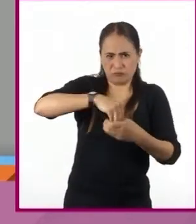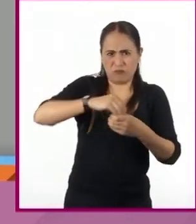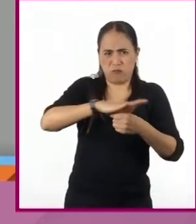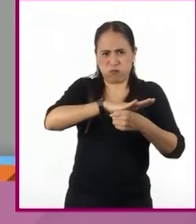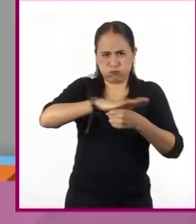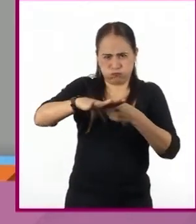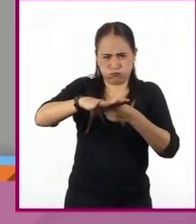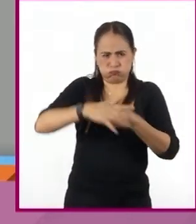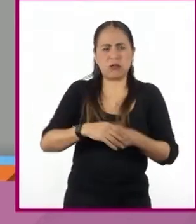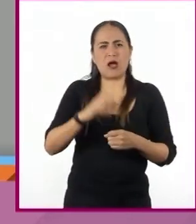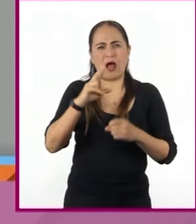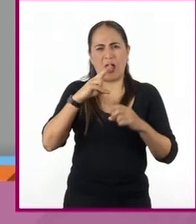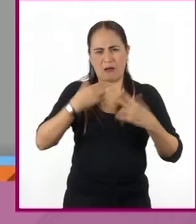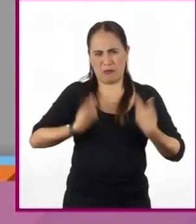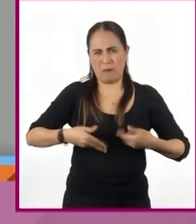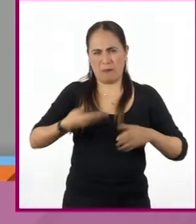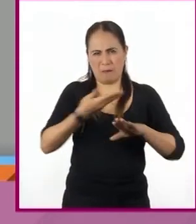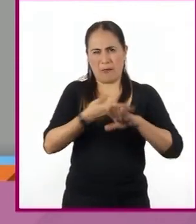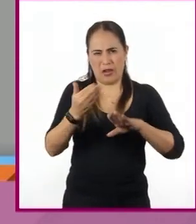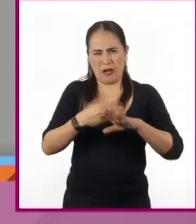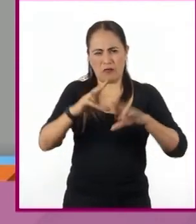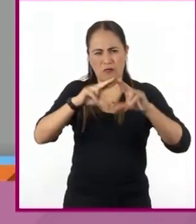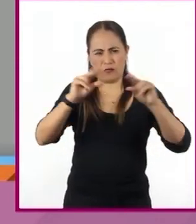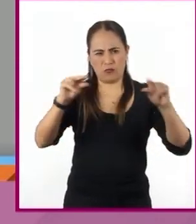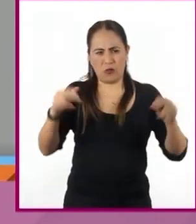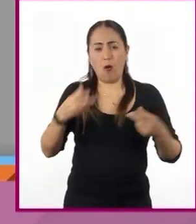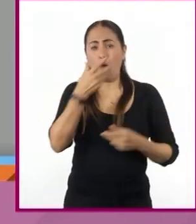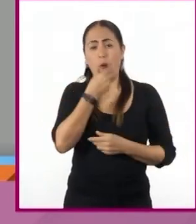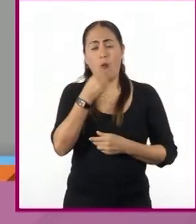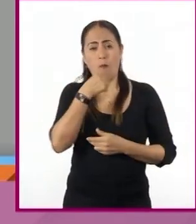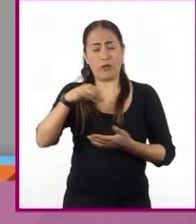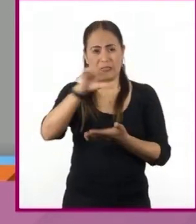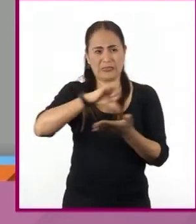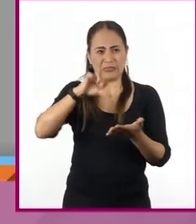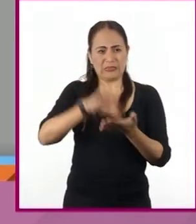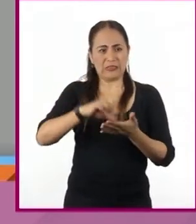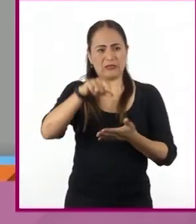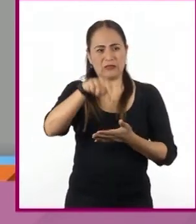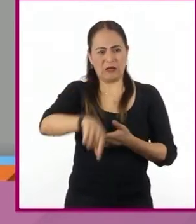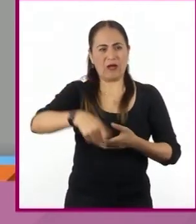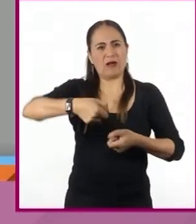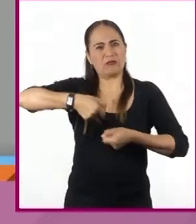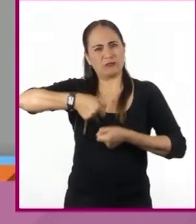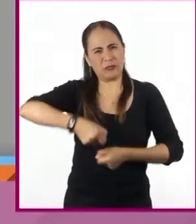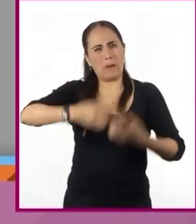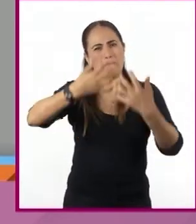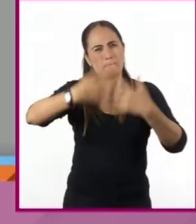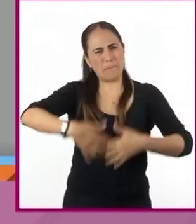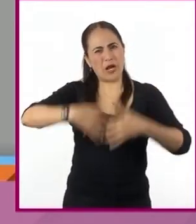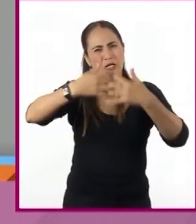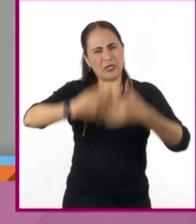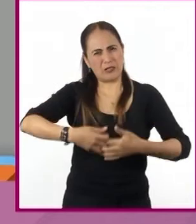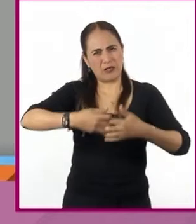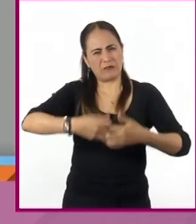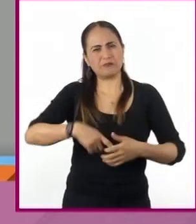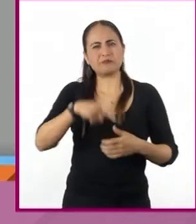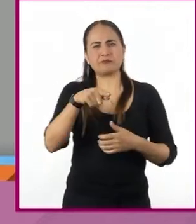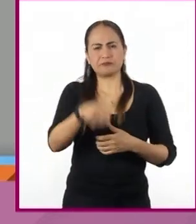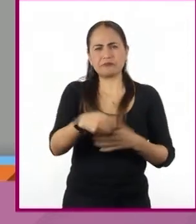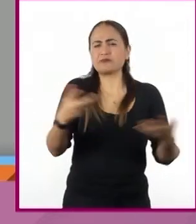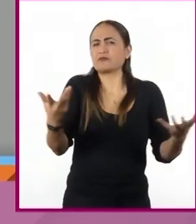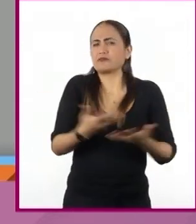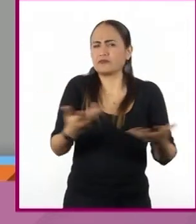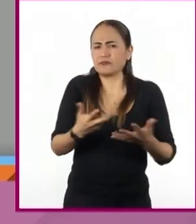en el centro de la imagen están manejando una cardadora de algodón, una máquina en que se encargaba